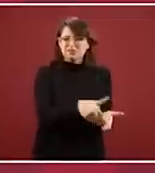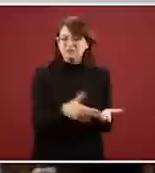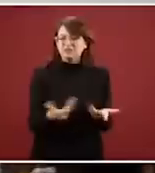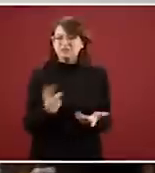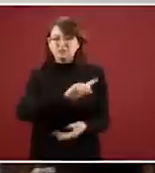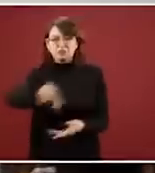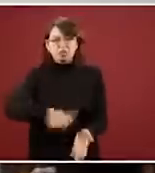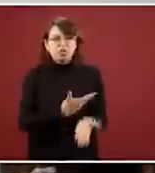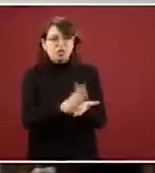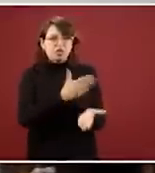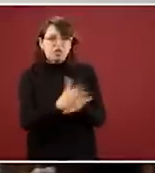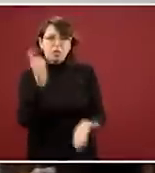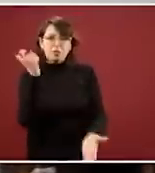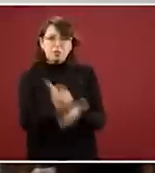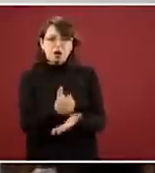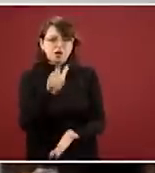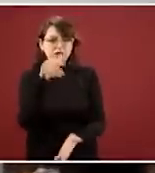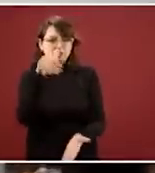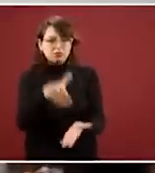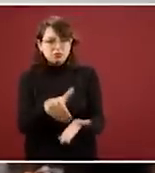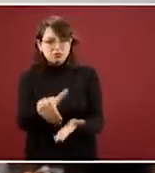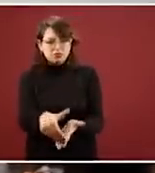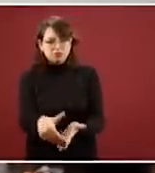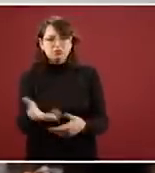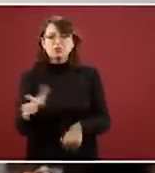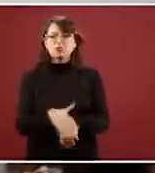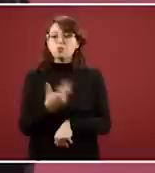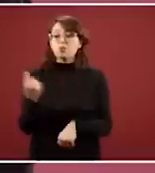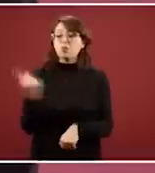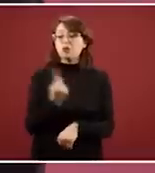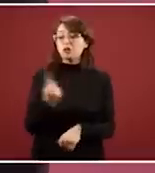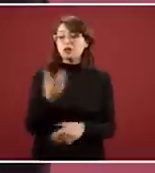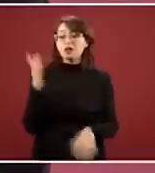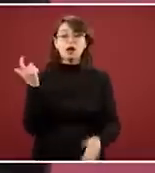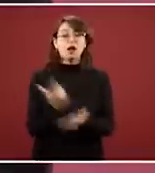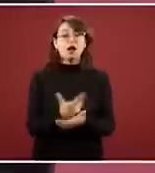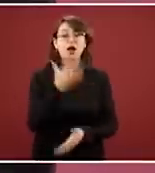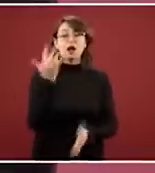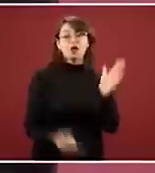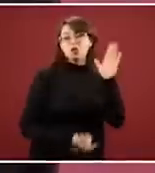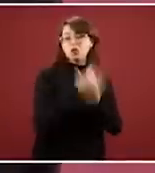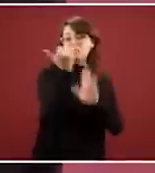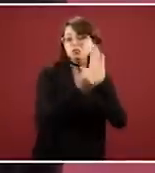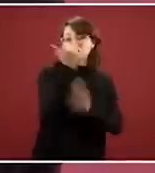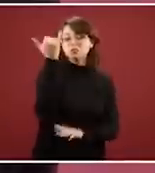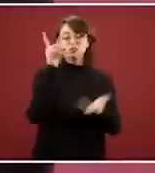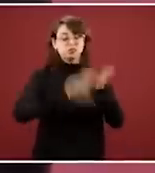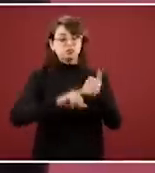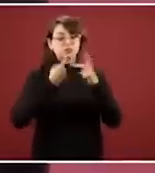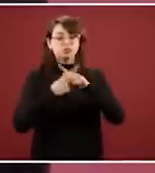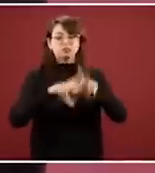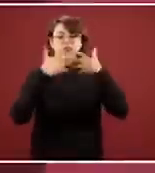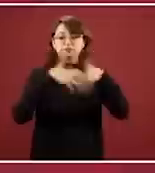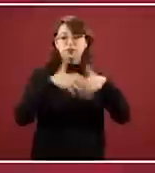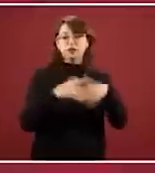Porque no solo cobraron mucho por la construcción y la operación, sino